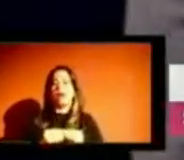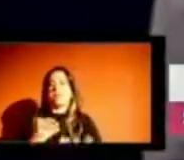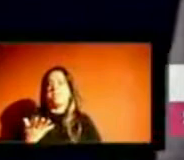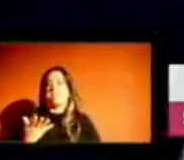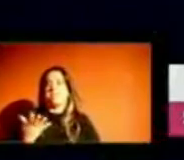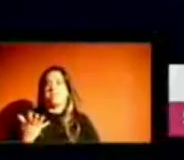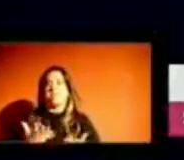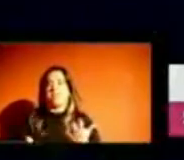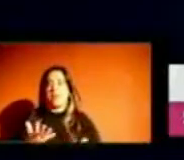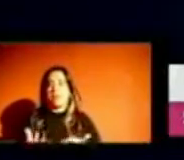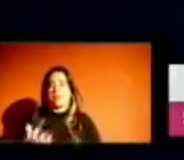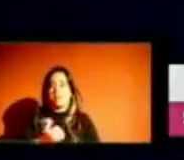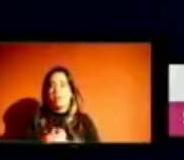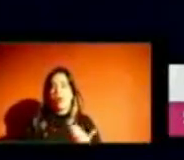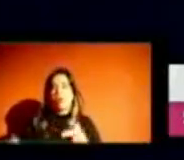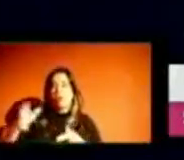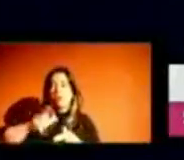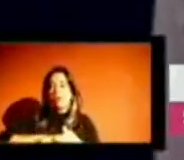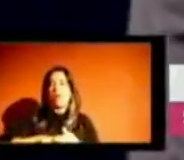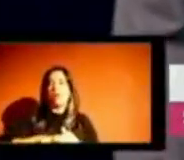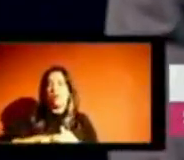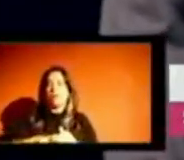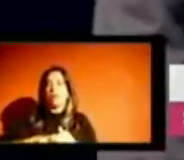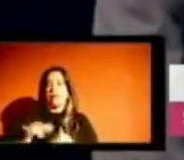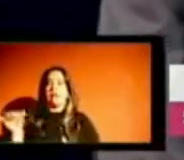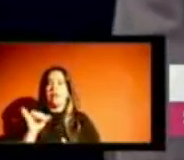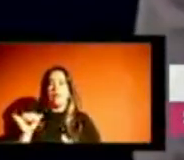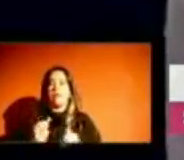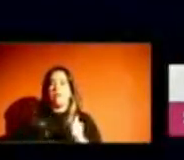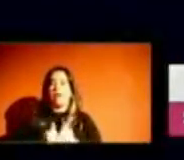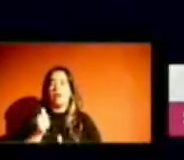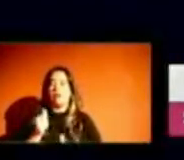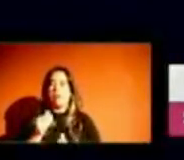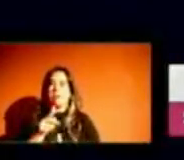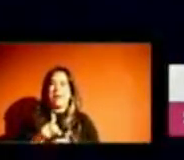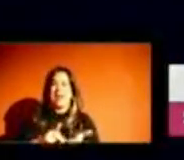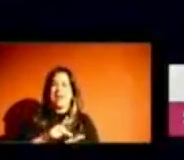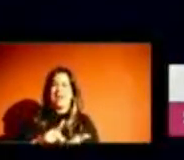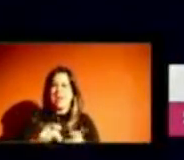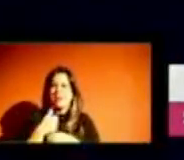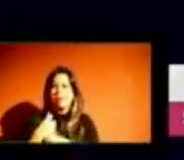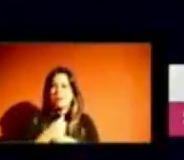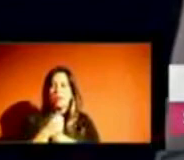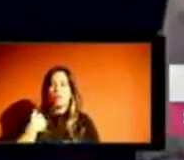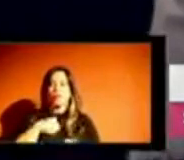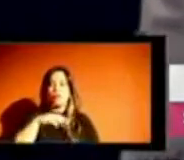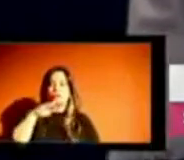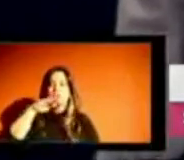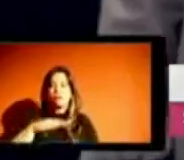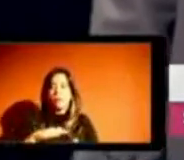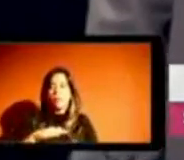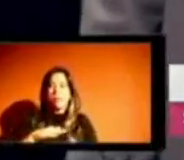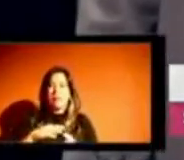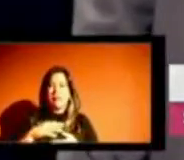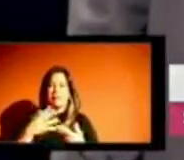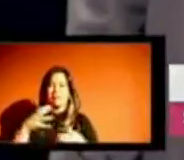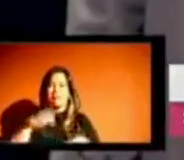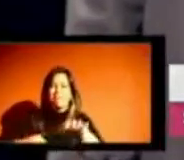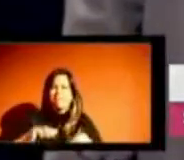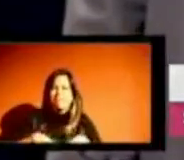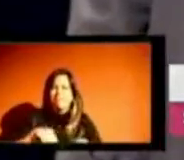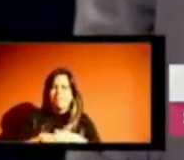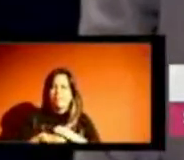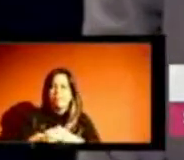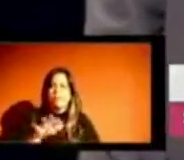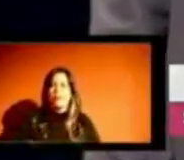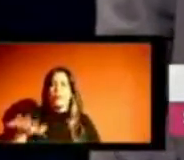pesar de estar recaudando más, a pesar de que haya mayor cantidad de planillas, hemos reducido ese total de transacciones